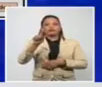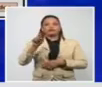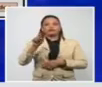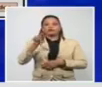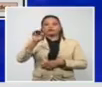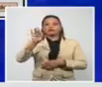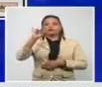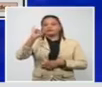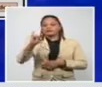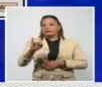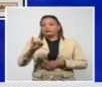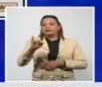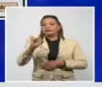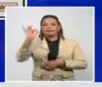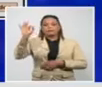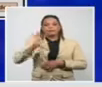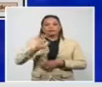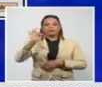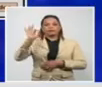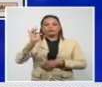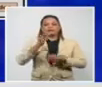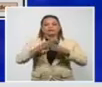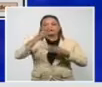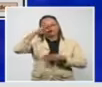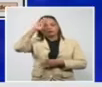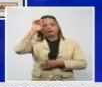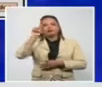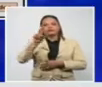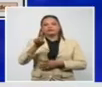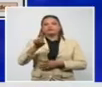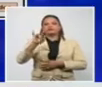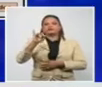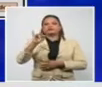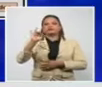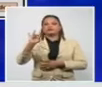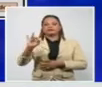241,86 de tasa, Santiago